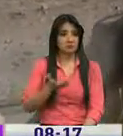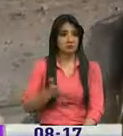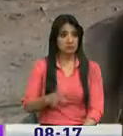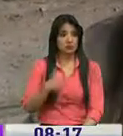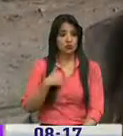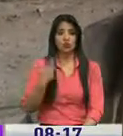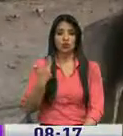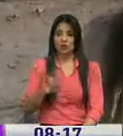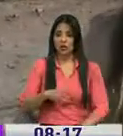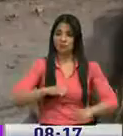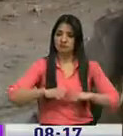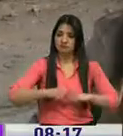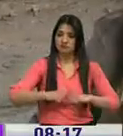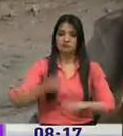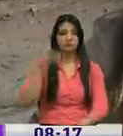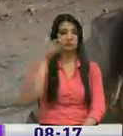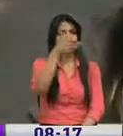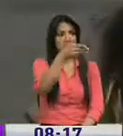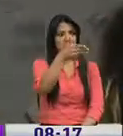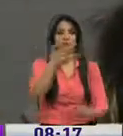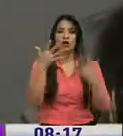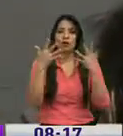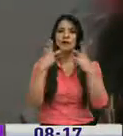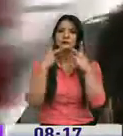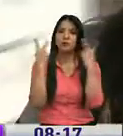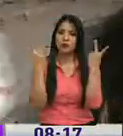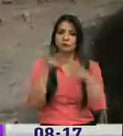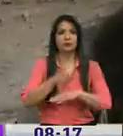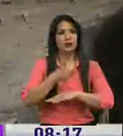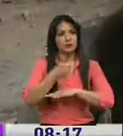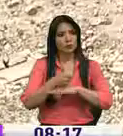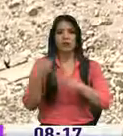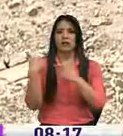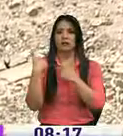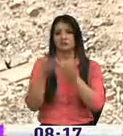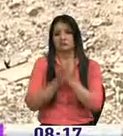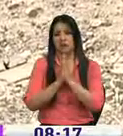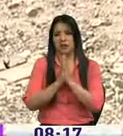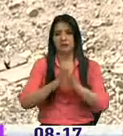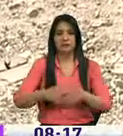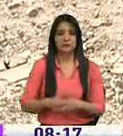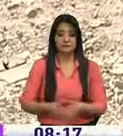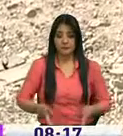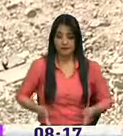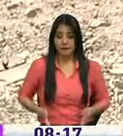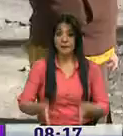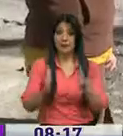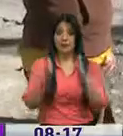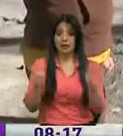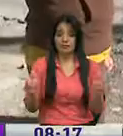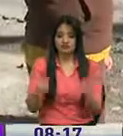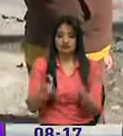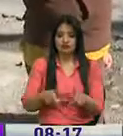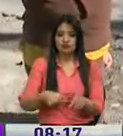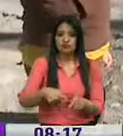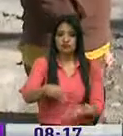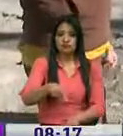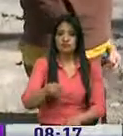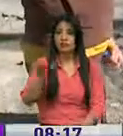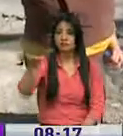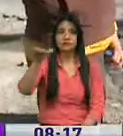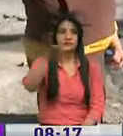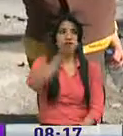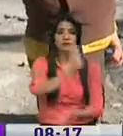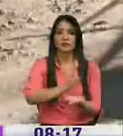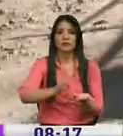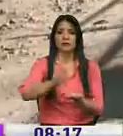las gestiones pertinentes con la EMOB y todas las autoridades competentes. Y es que esta vía, aunque parezca pequeña, conecta a varios barrios del sur